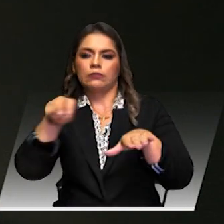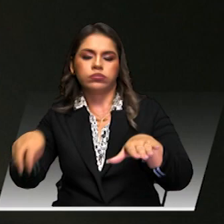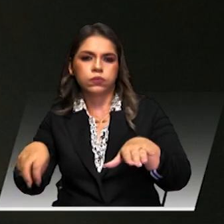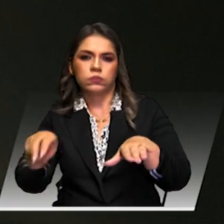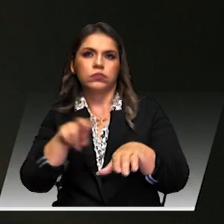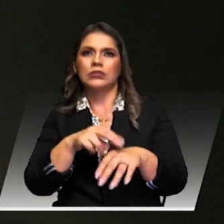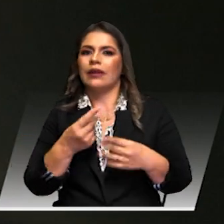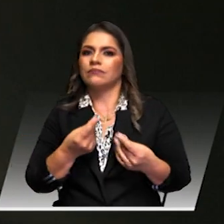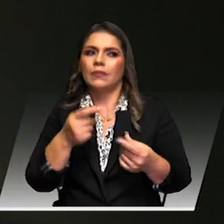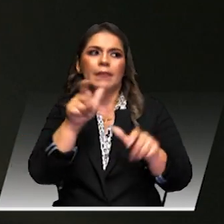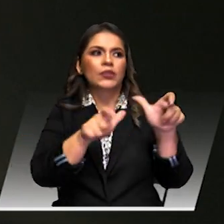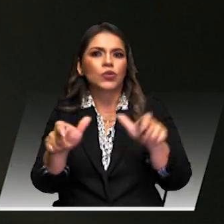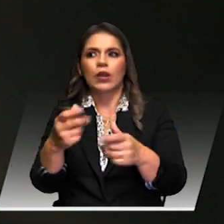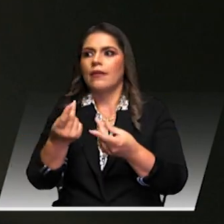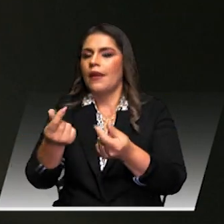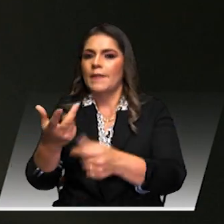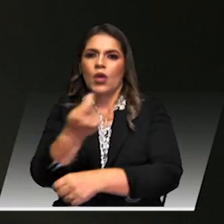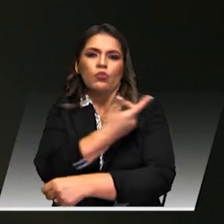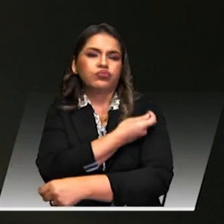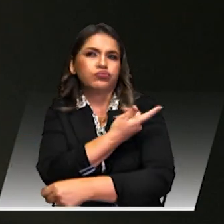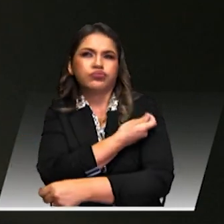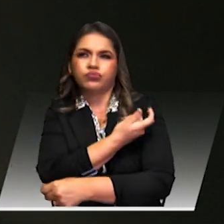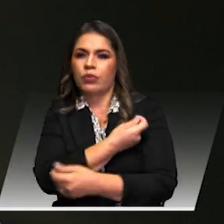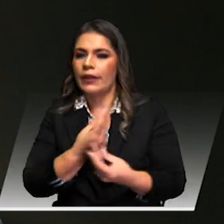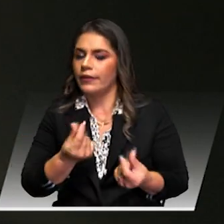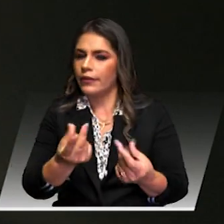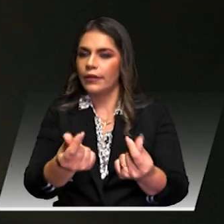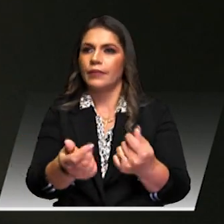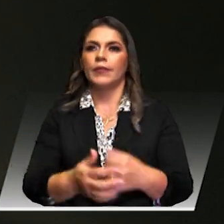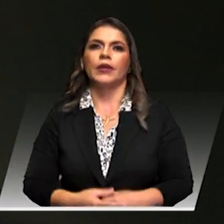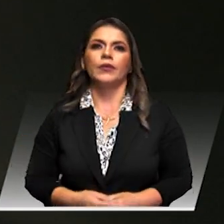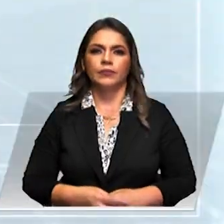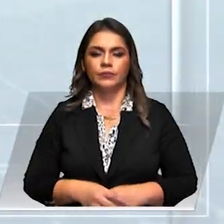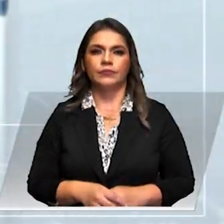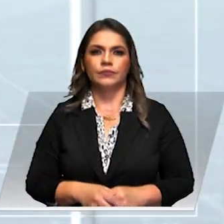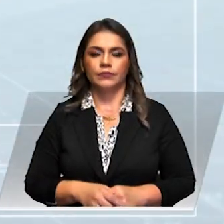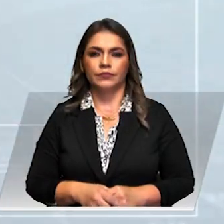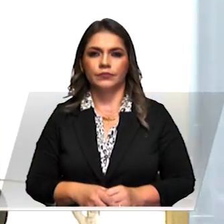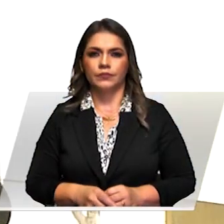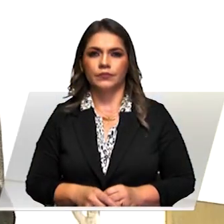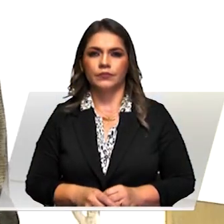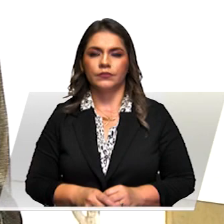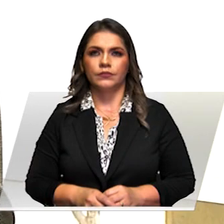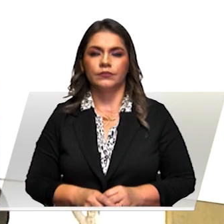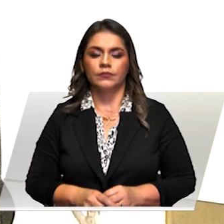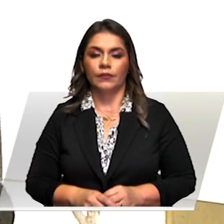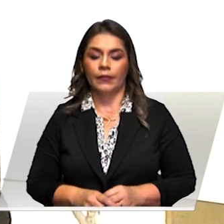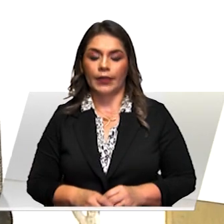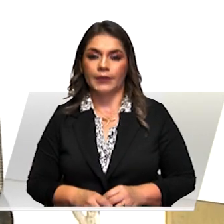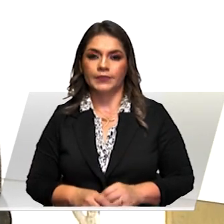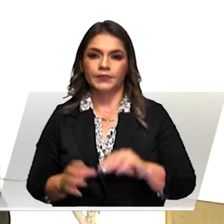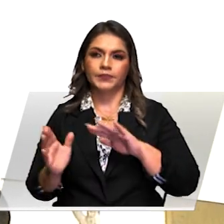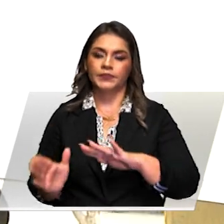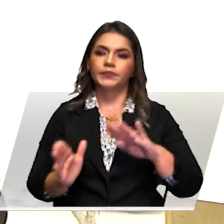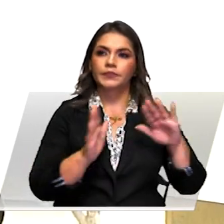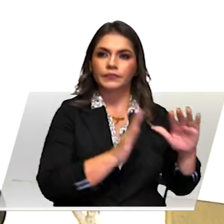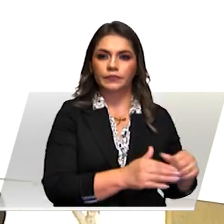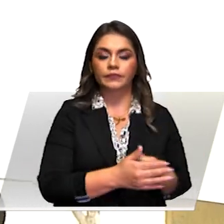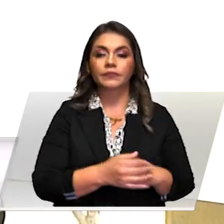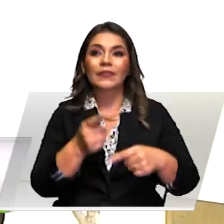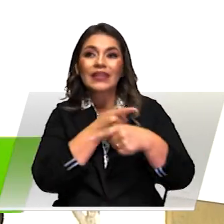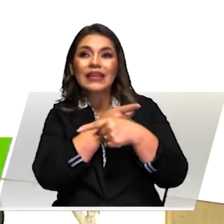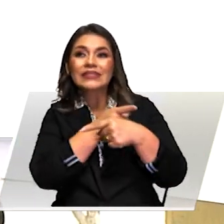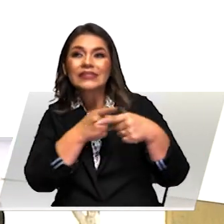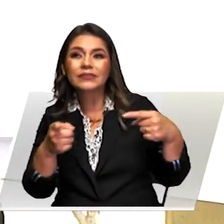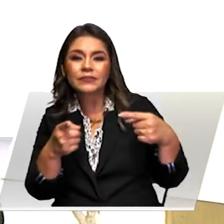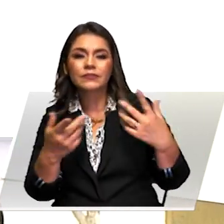vacunas más rápidamente y acelerar este proceso de inmunización. Esta semana serán noticia las